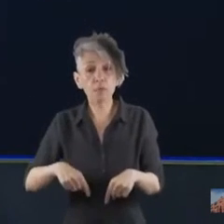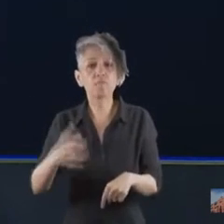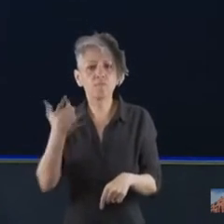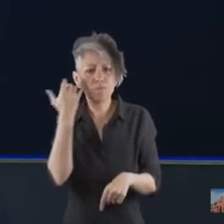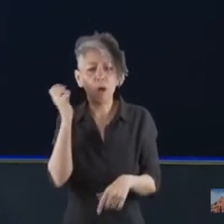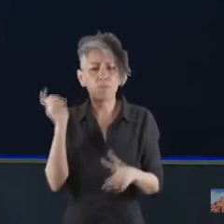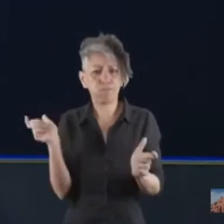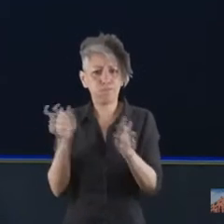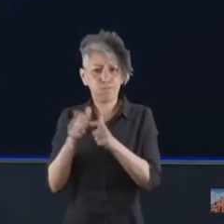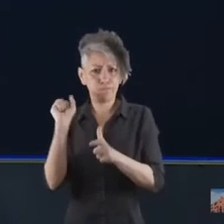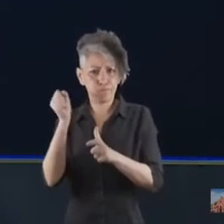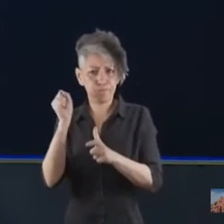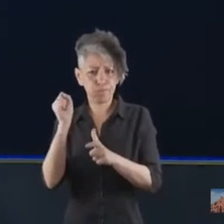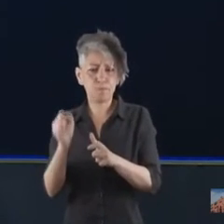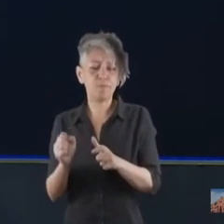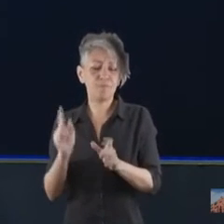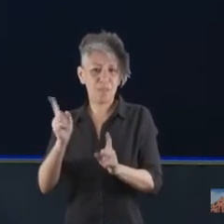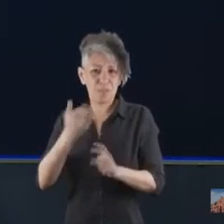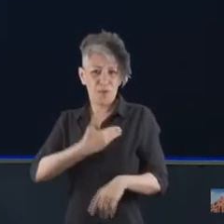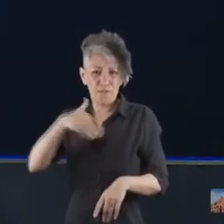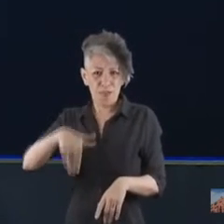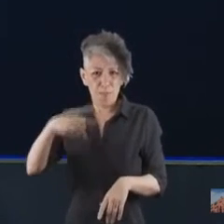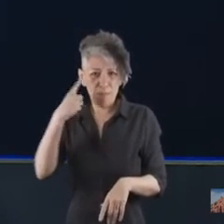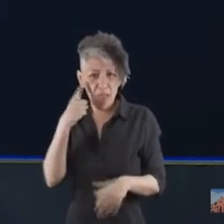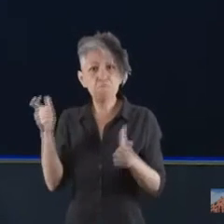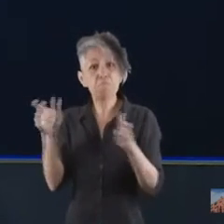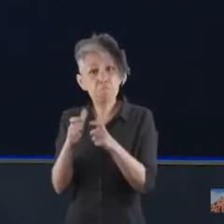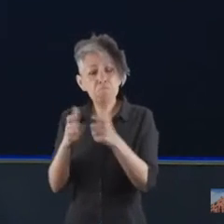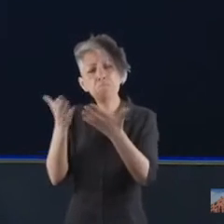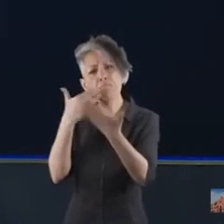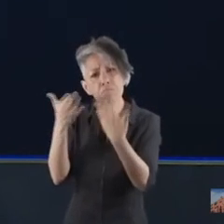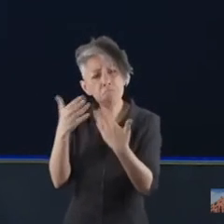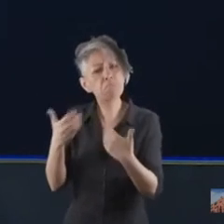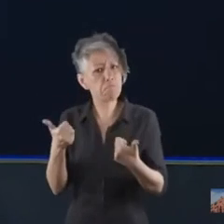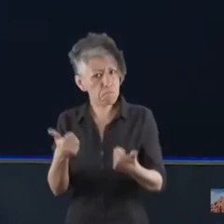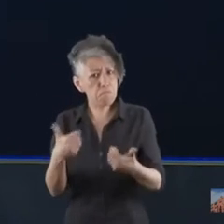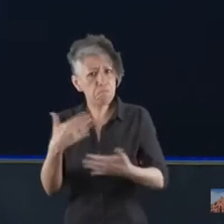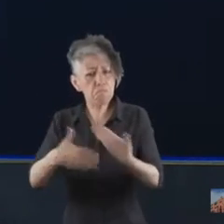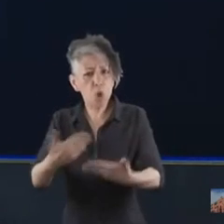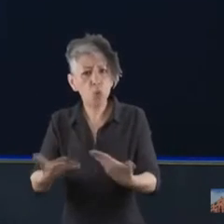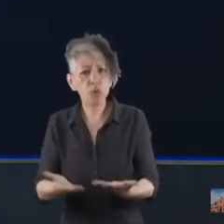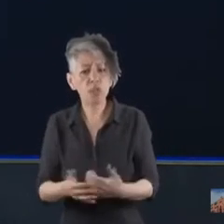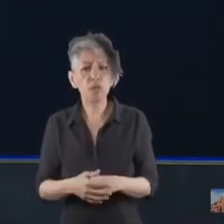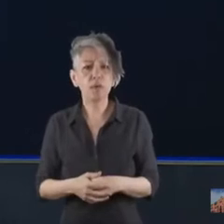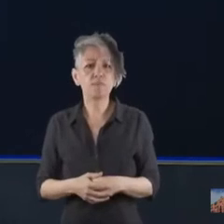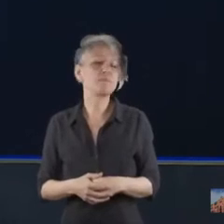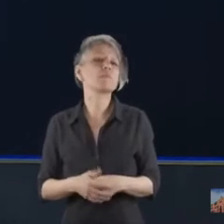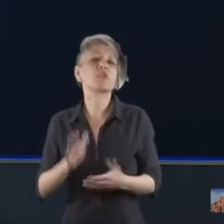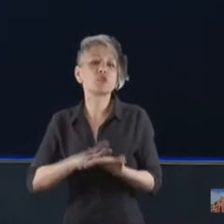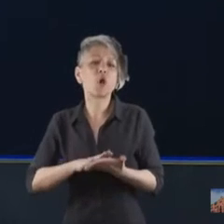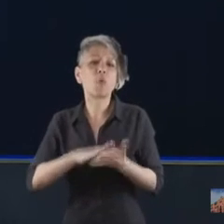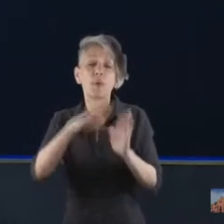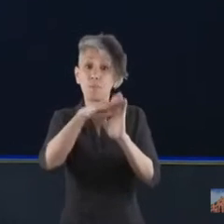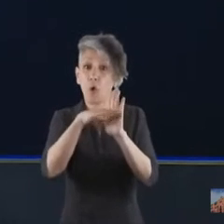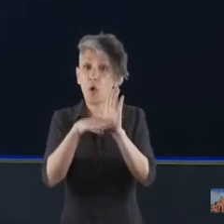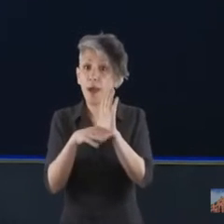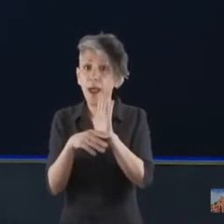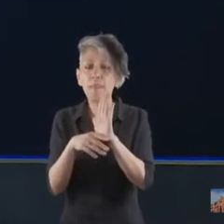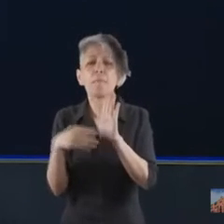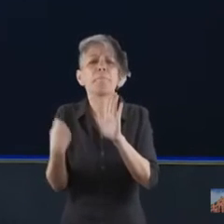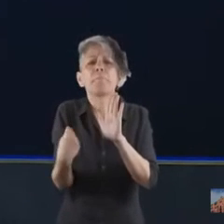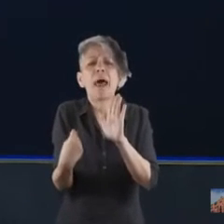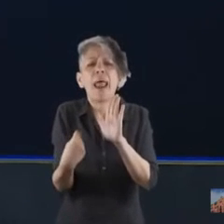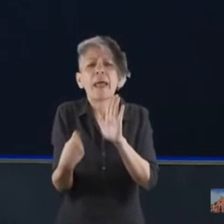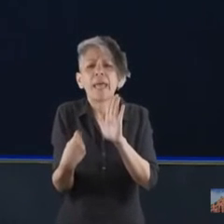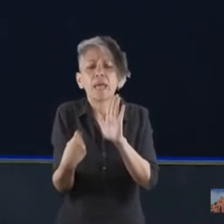de trabajo con el fondo productiva en el contexto de la implementación del programa para continuar